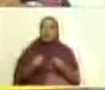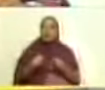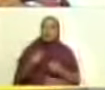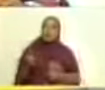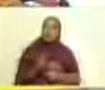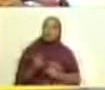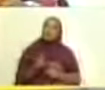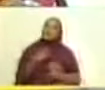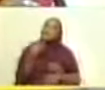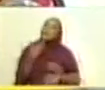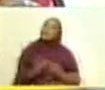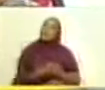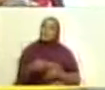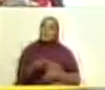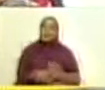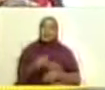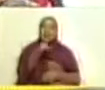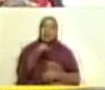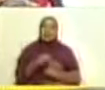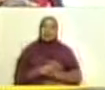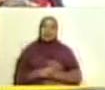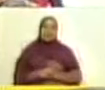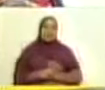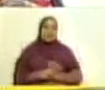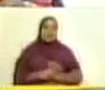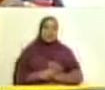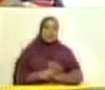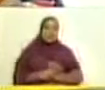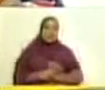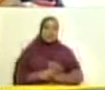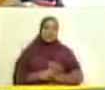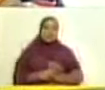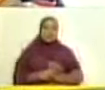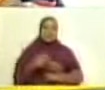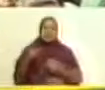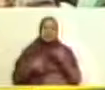Venezuela, mi patria querida de la cultura.